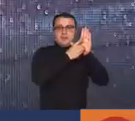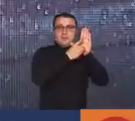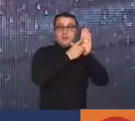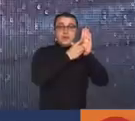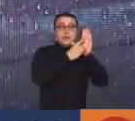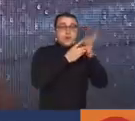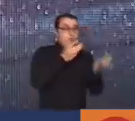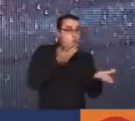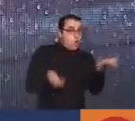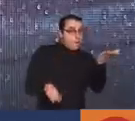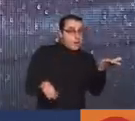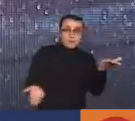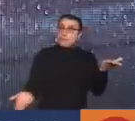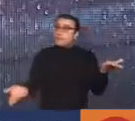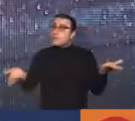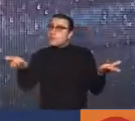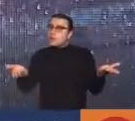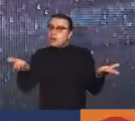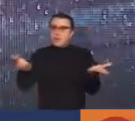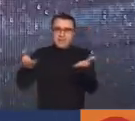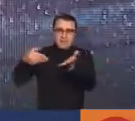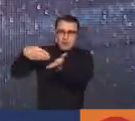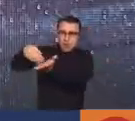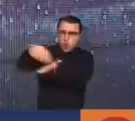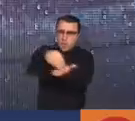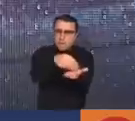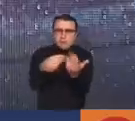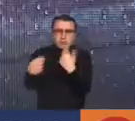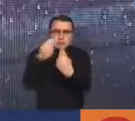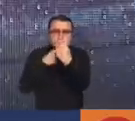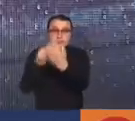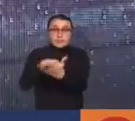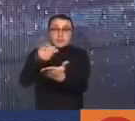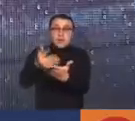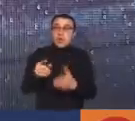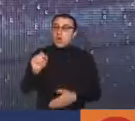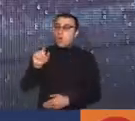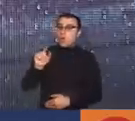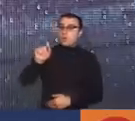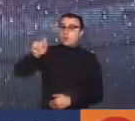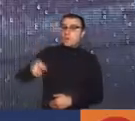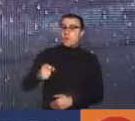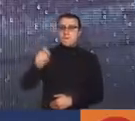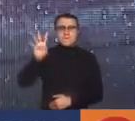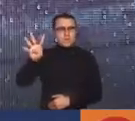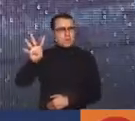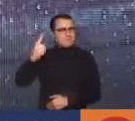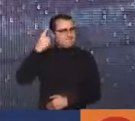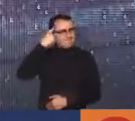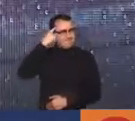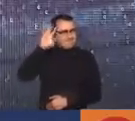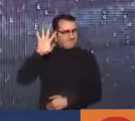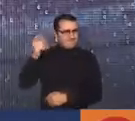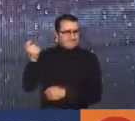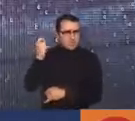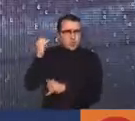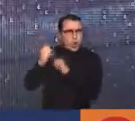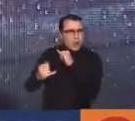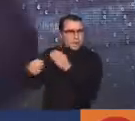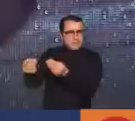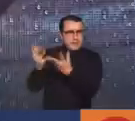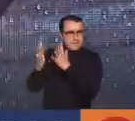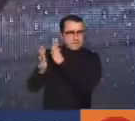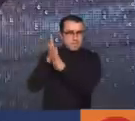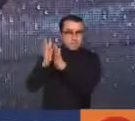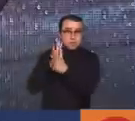con el índice de inflación, que en este momento está en 11,4, creo, el último dato. O